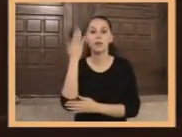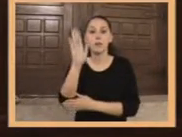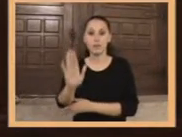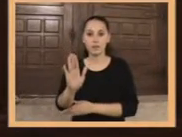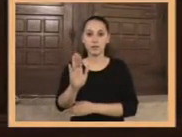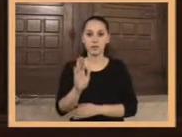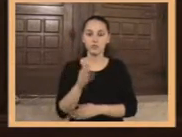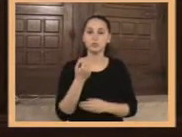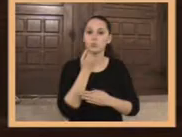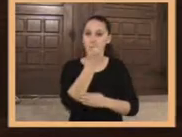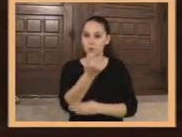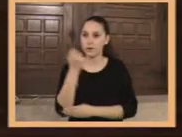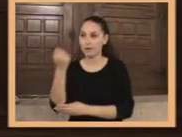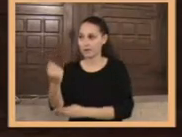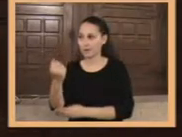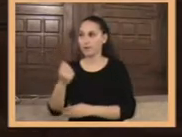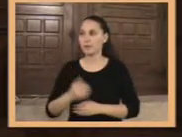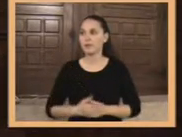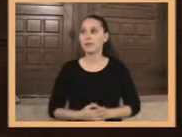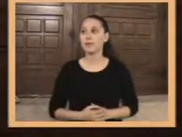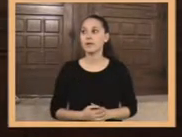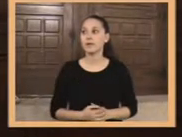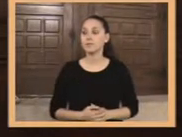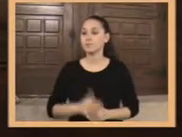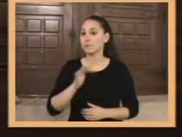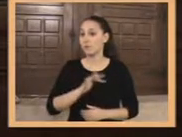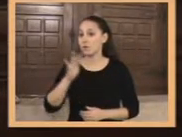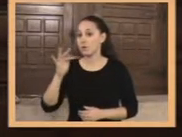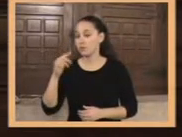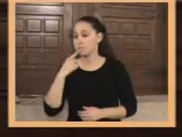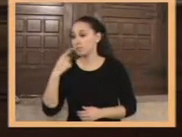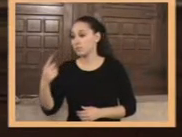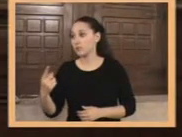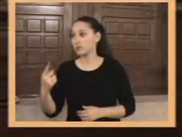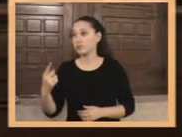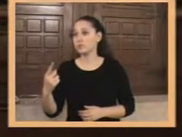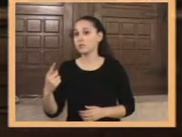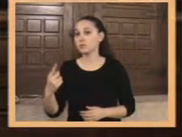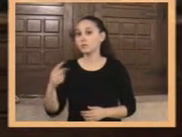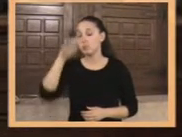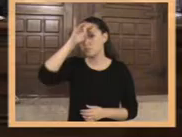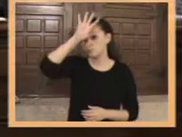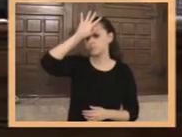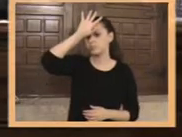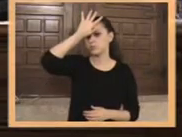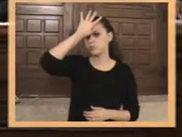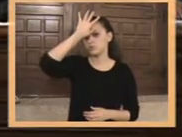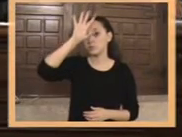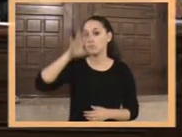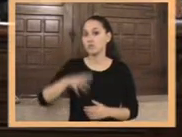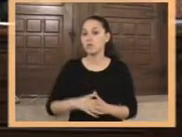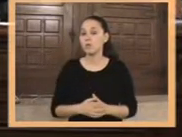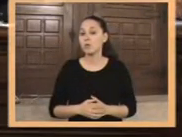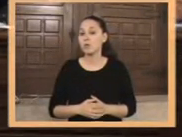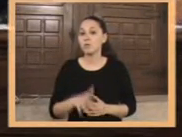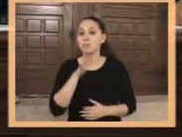En cuanto a usted, señor Núñez, me sorprende. Ya se ha adelantado el señor Izquierdo mostrando